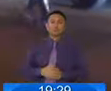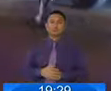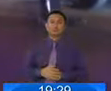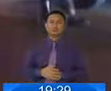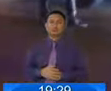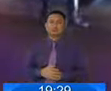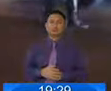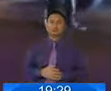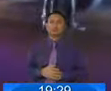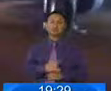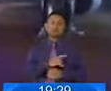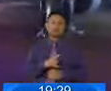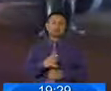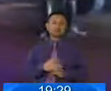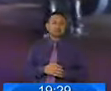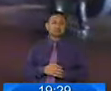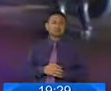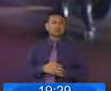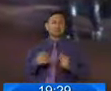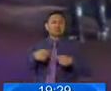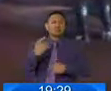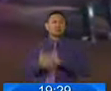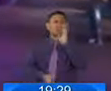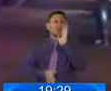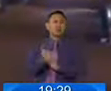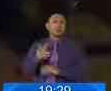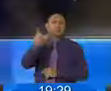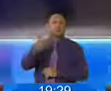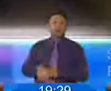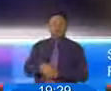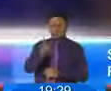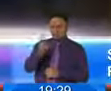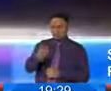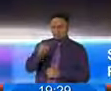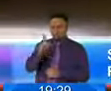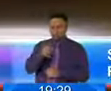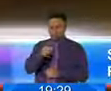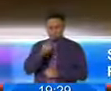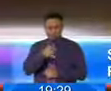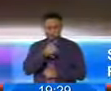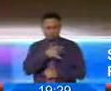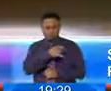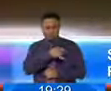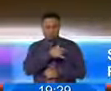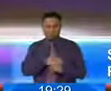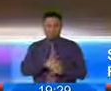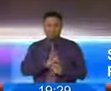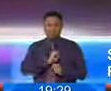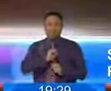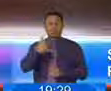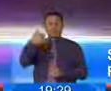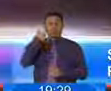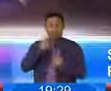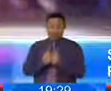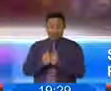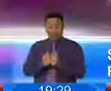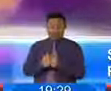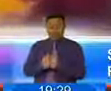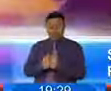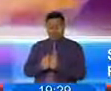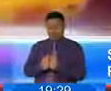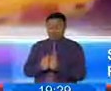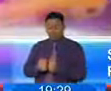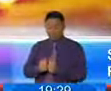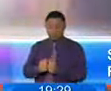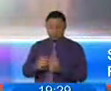Al parecer salieron como casi todos los días a perfilar a personas que transitan exponiendo su celular o cargando un teléfono de alta